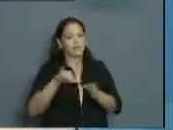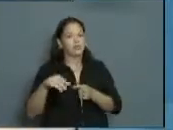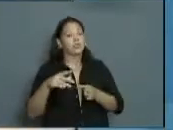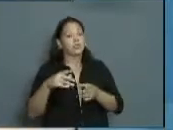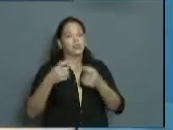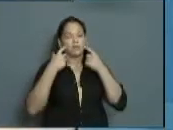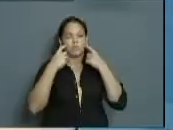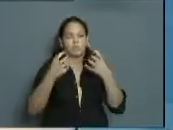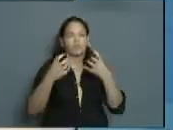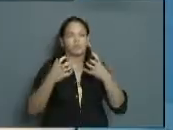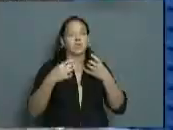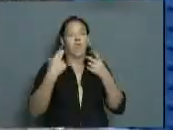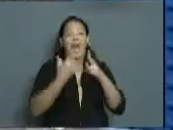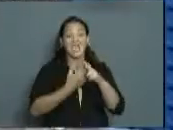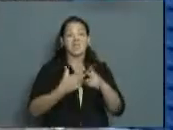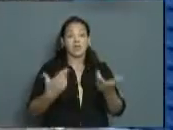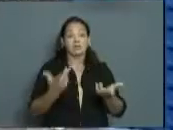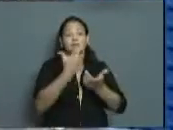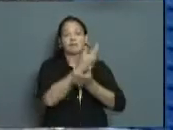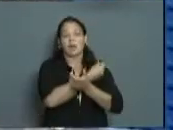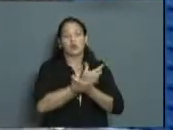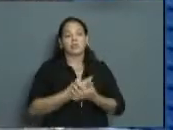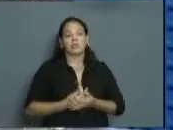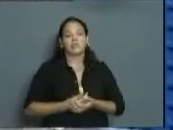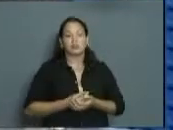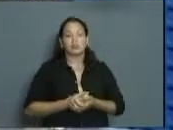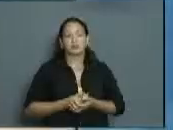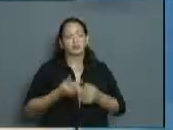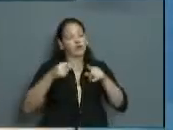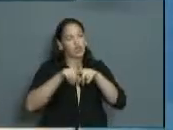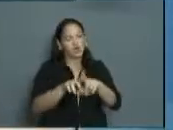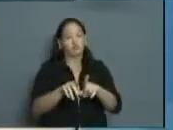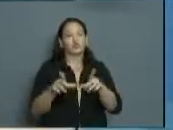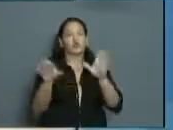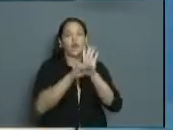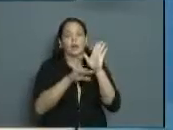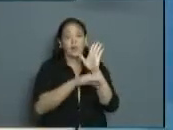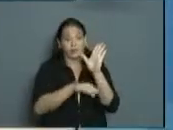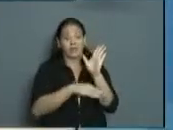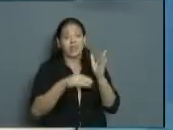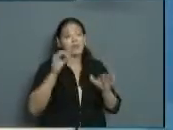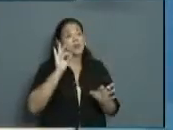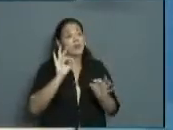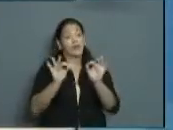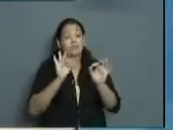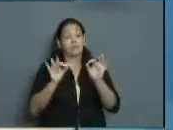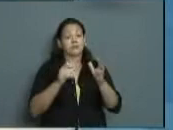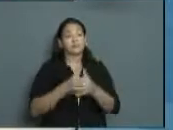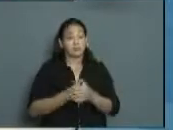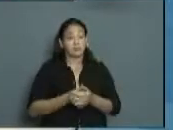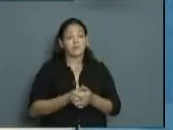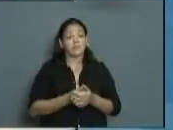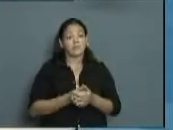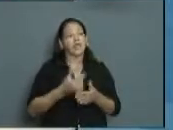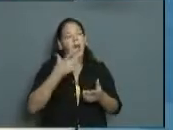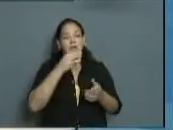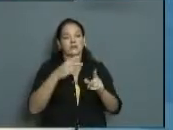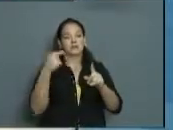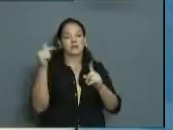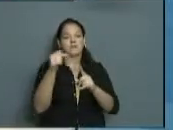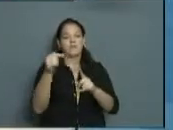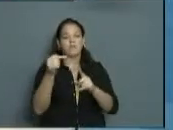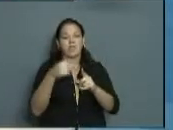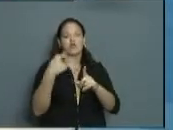que vacunarse. Hay que vacunarse porque la vacuna junto a las medidas de protección es lo que va a evitar que sigan incrementándose los casos